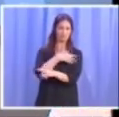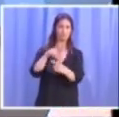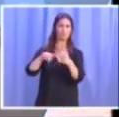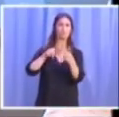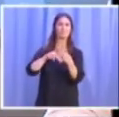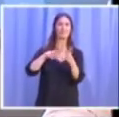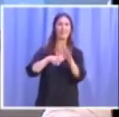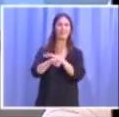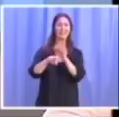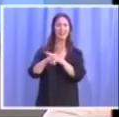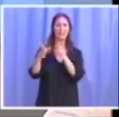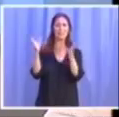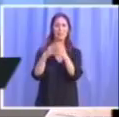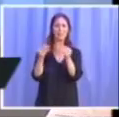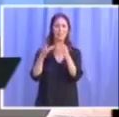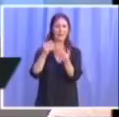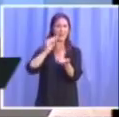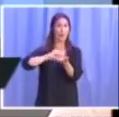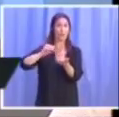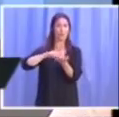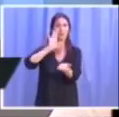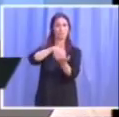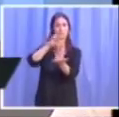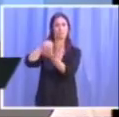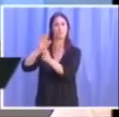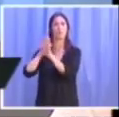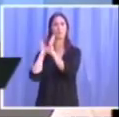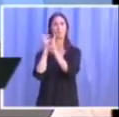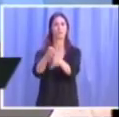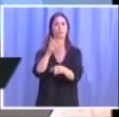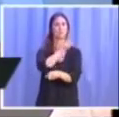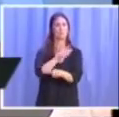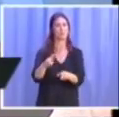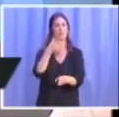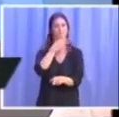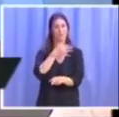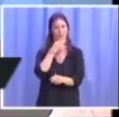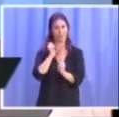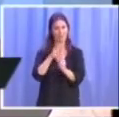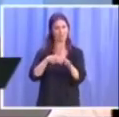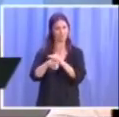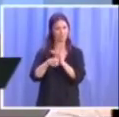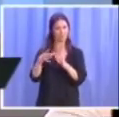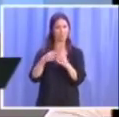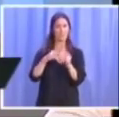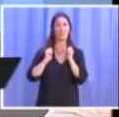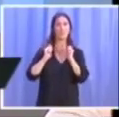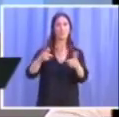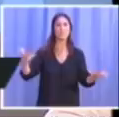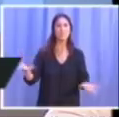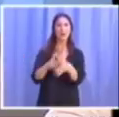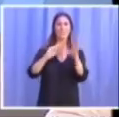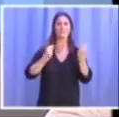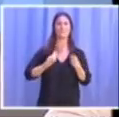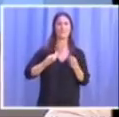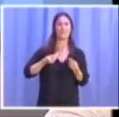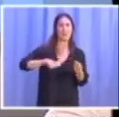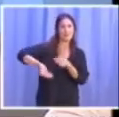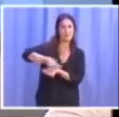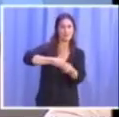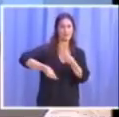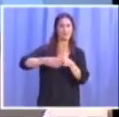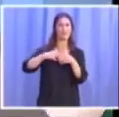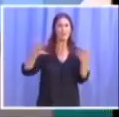el papeleo de la gente que está abandonado, potenciar la vida comunitaria en los barrios,